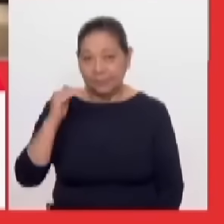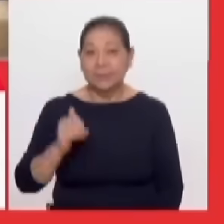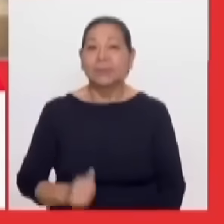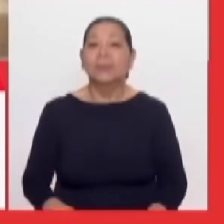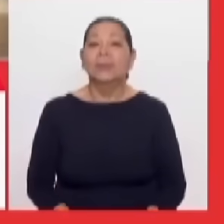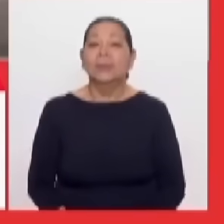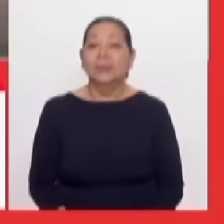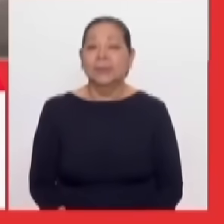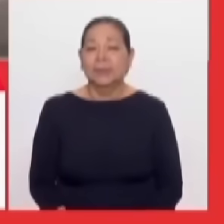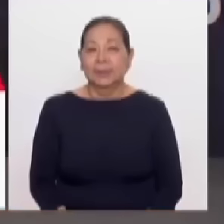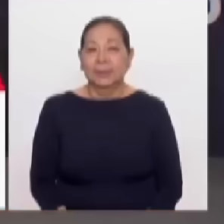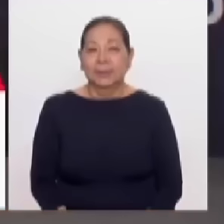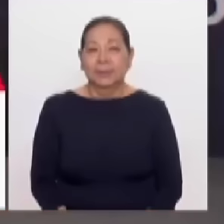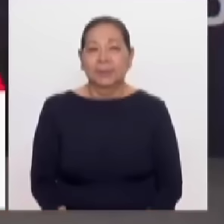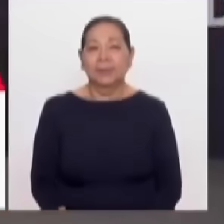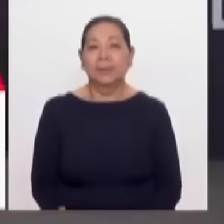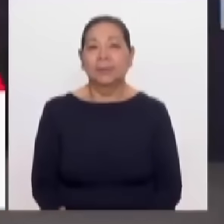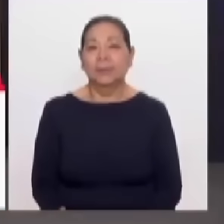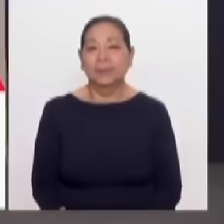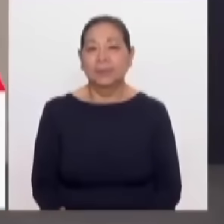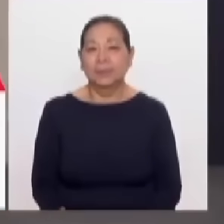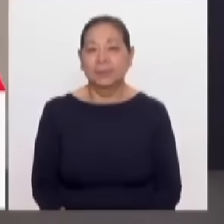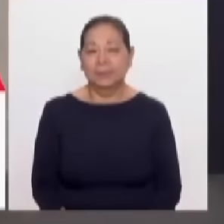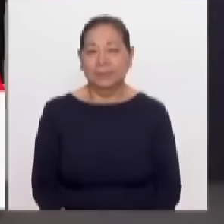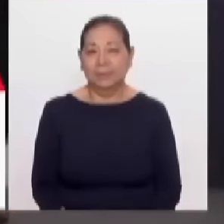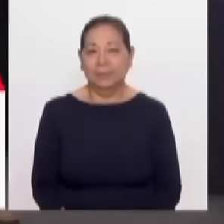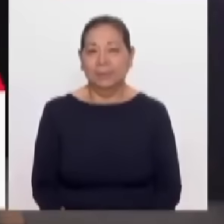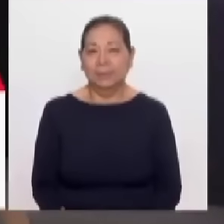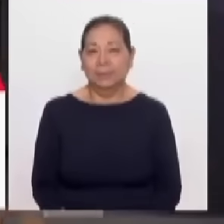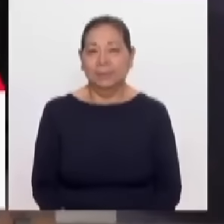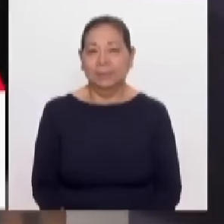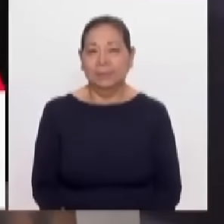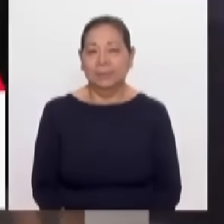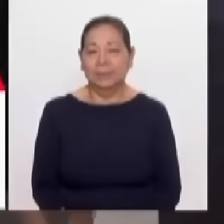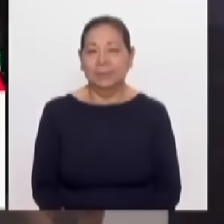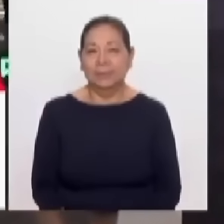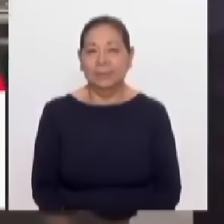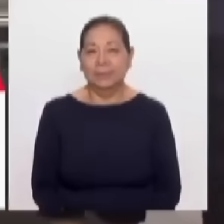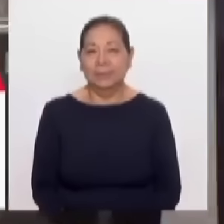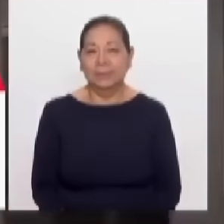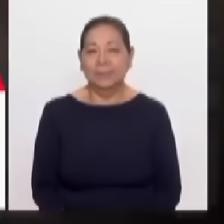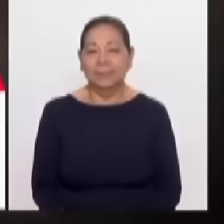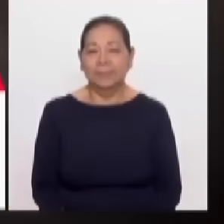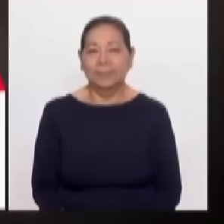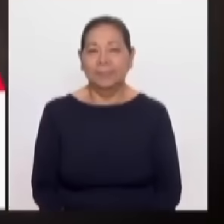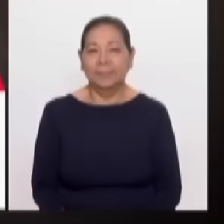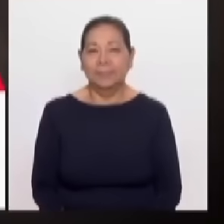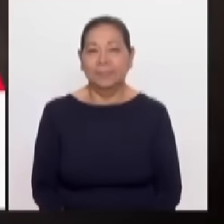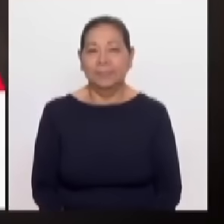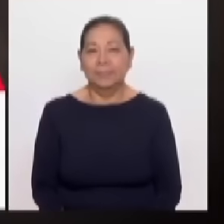la presidenta Dina Boluarte. Dina Ercilia Boluarte Segarra.